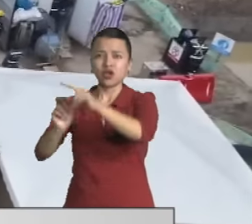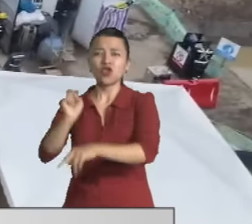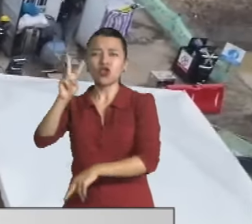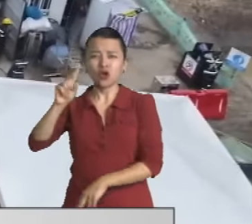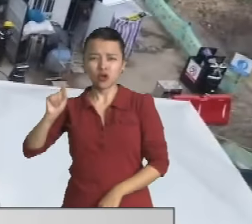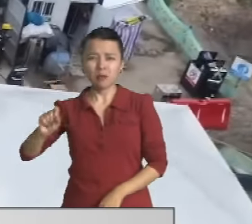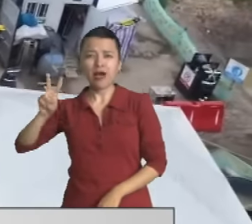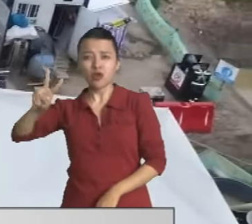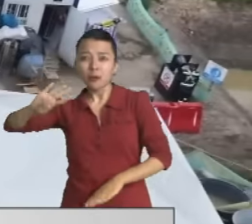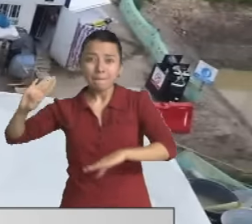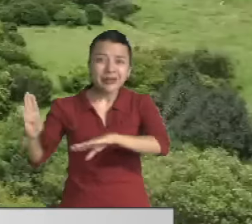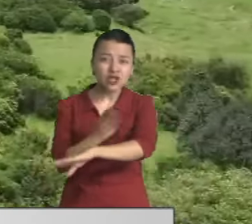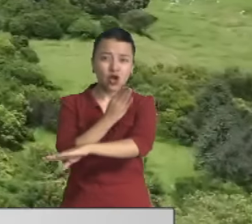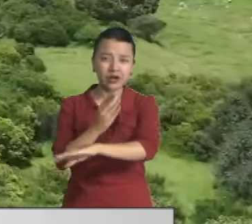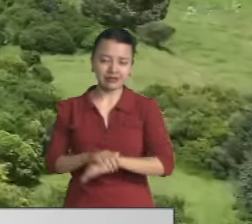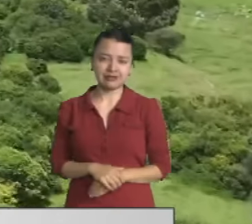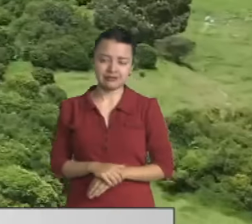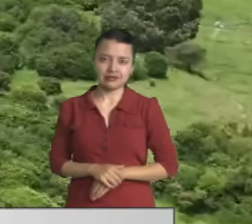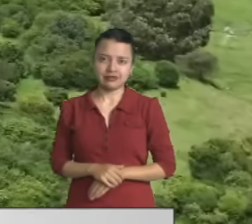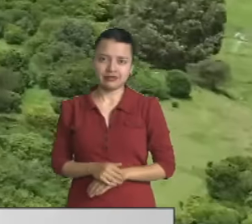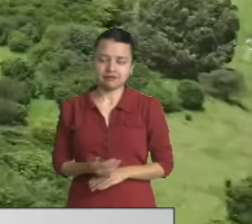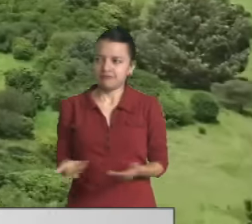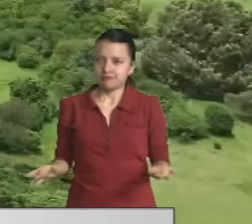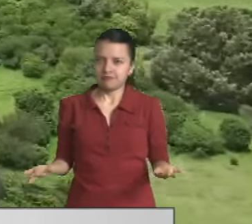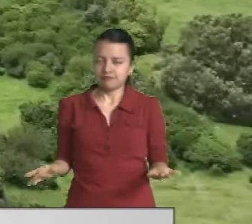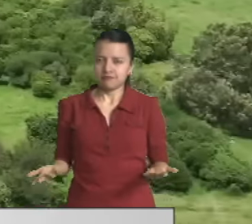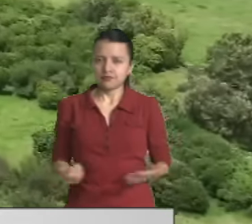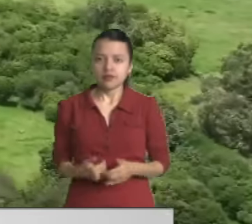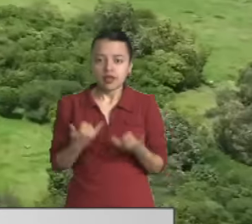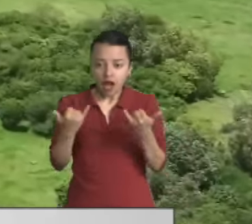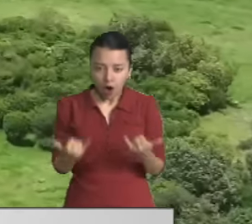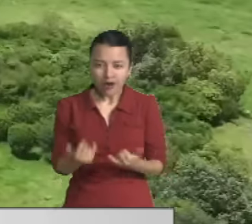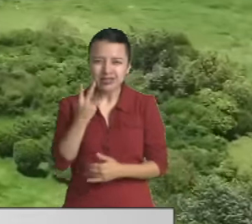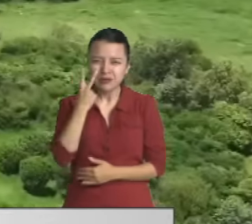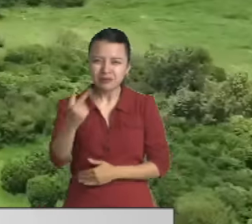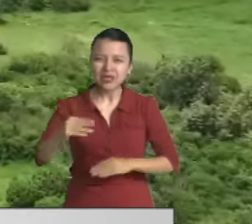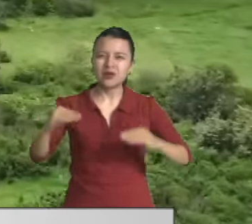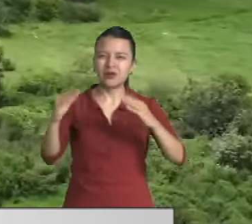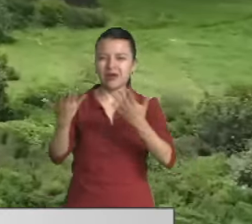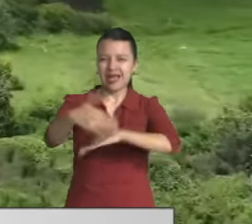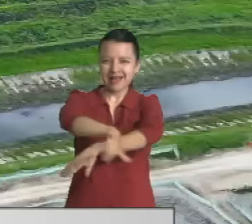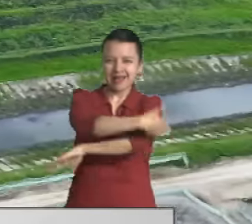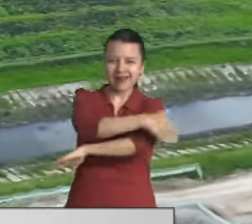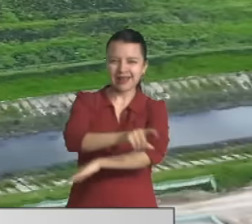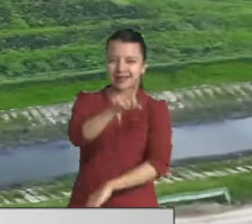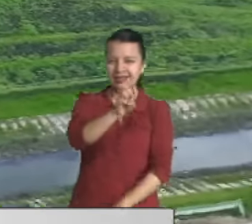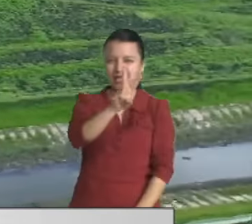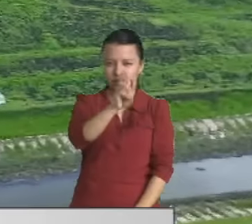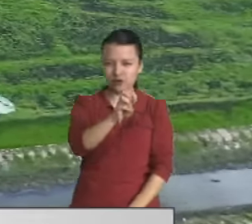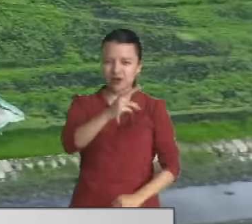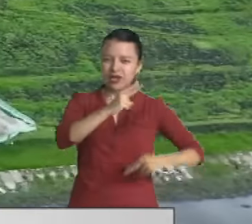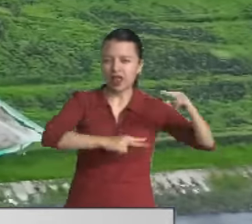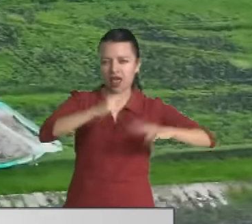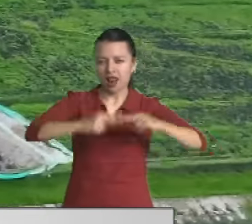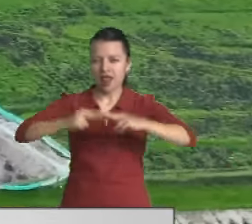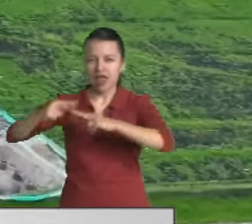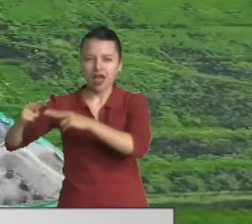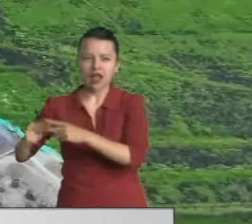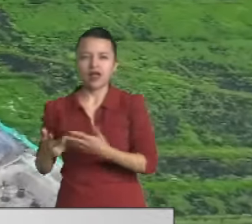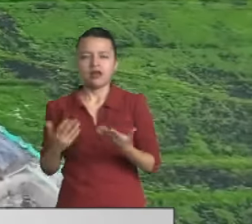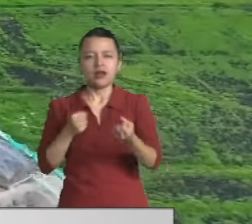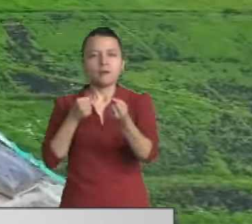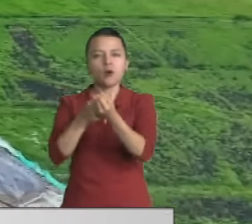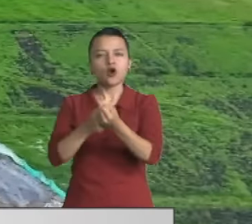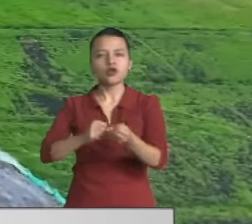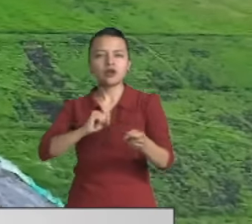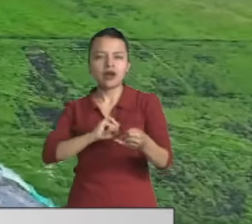pesos. Ahora mismo estamos evidenciando en el caso de la carrera 68, que es una obra alimentadora de la